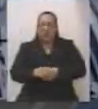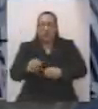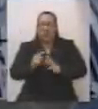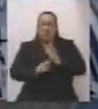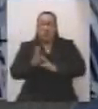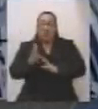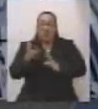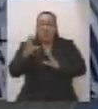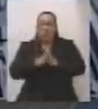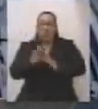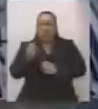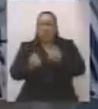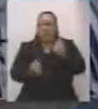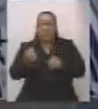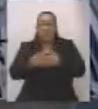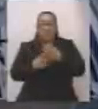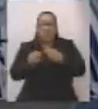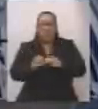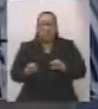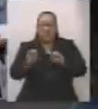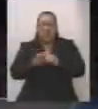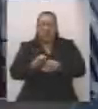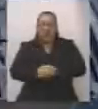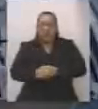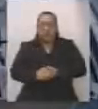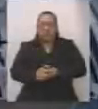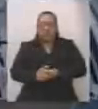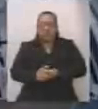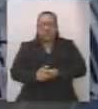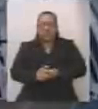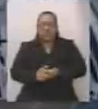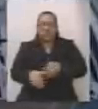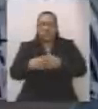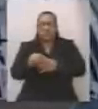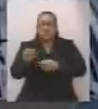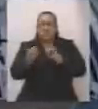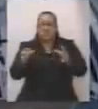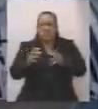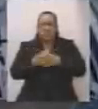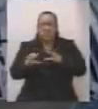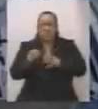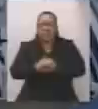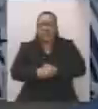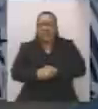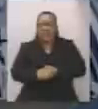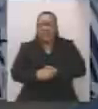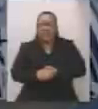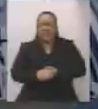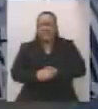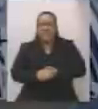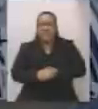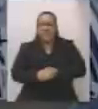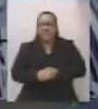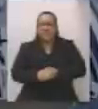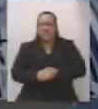del transporte. Tal vez más importante aún sea la disminución de los costos de la comunicación. Ahora es prácticamente